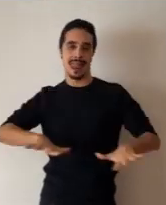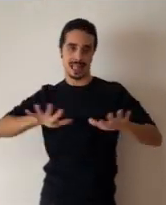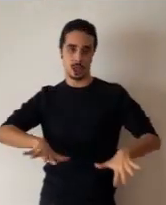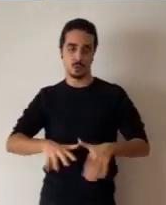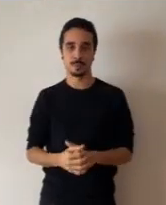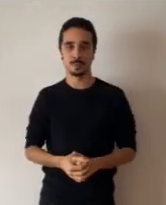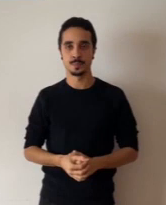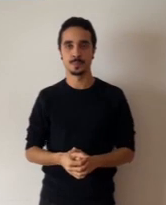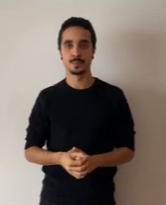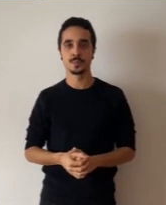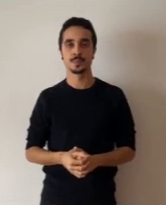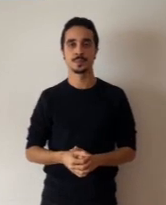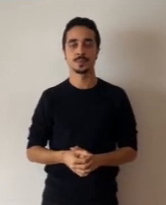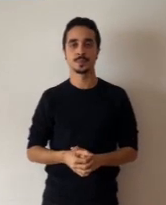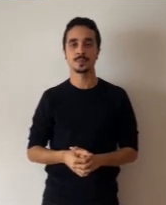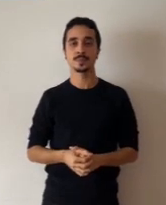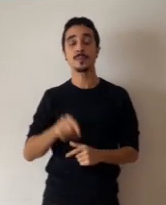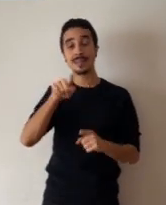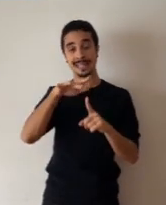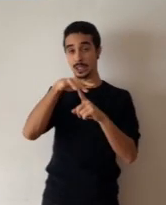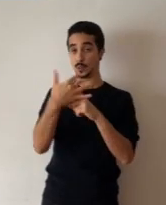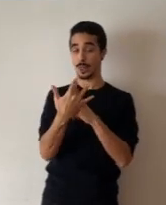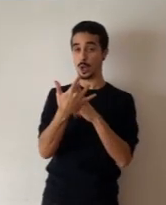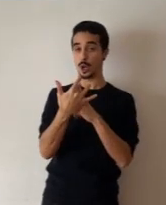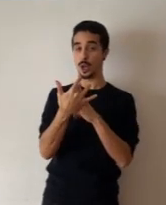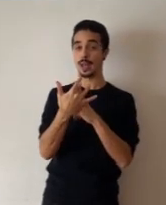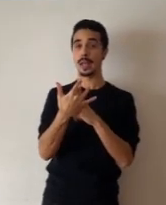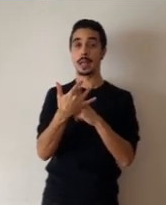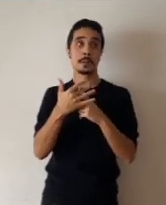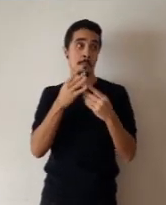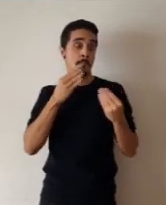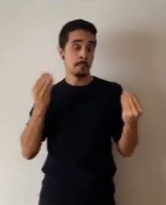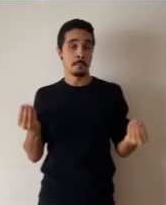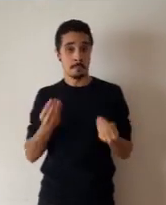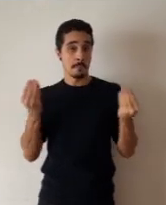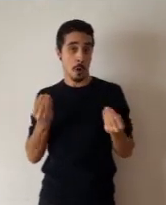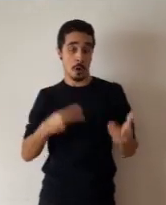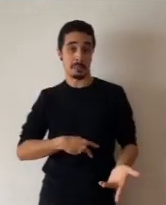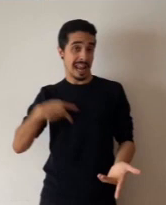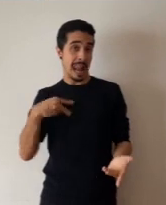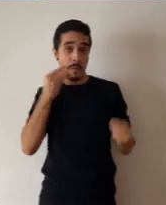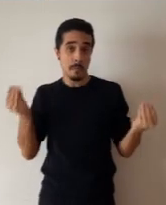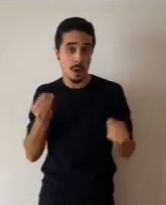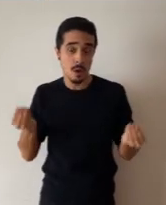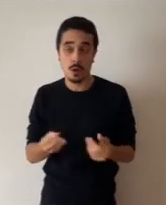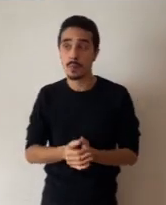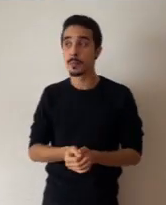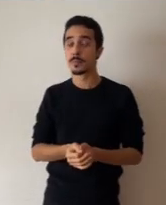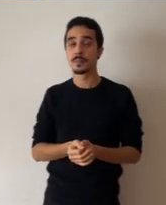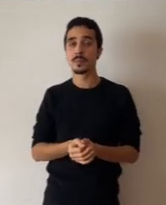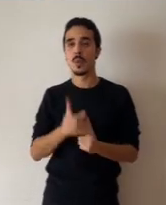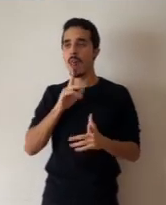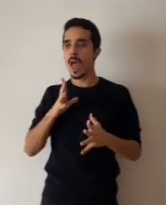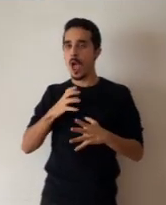¿no? Y bueno, por lo que pasa es que la situación está bastante mejor en general,